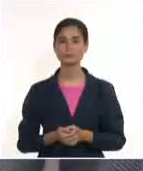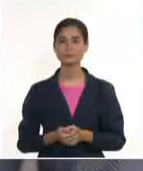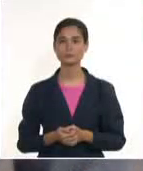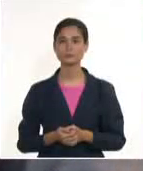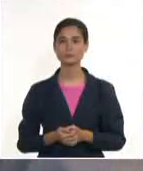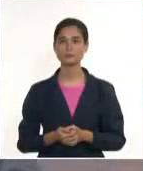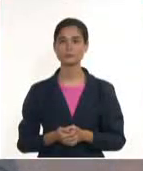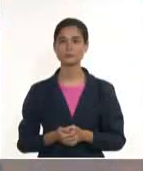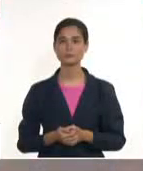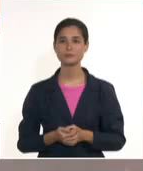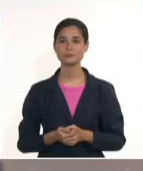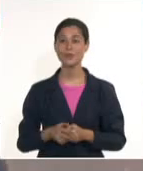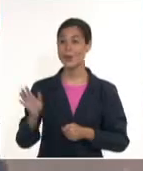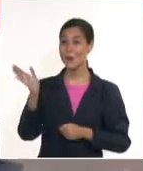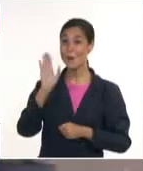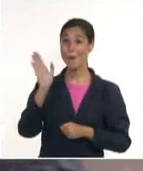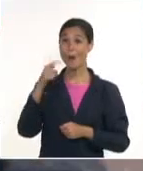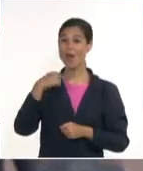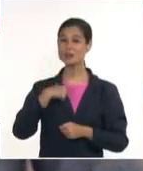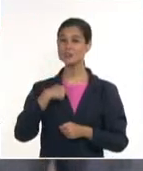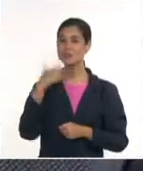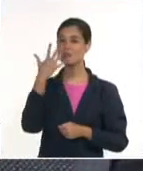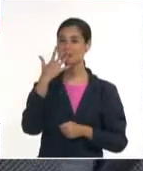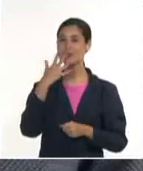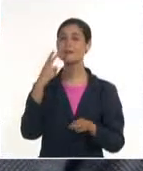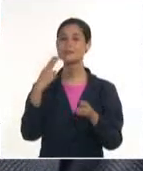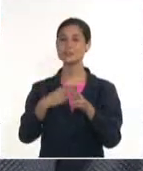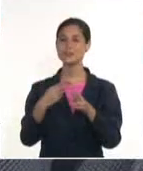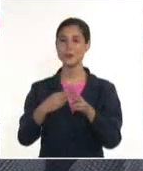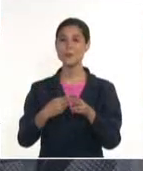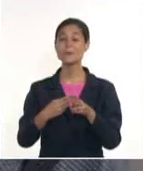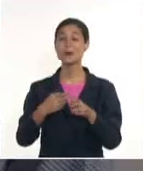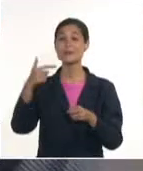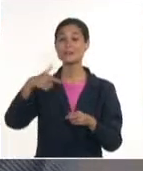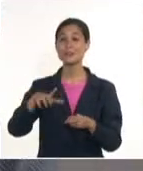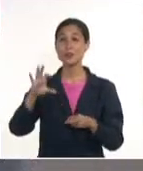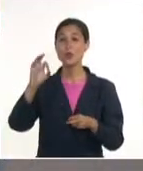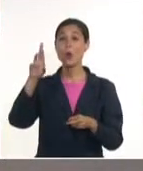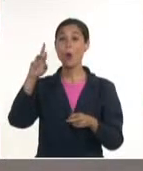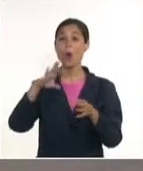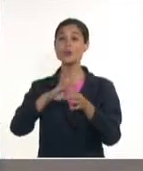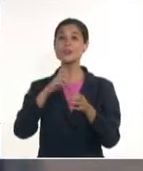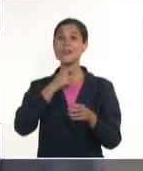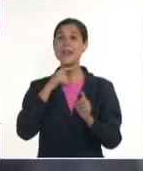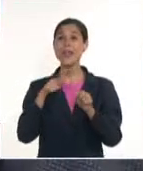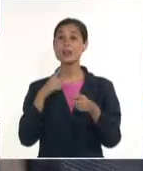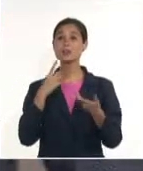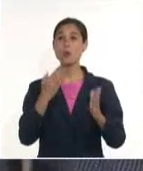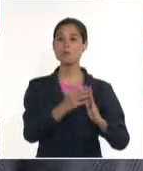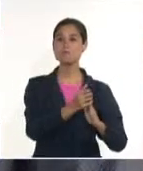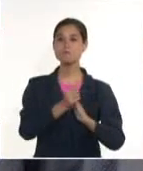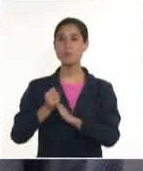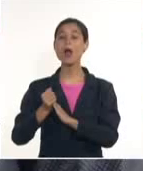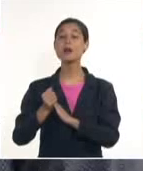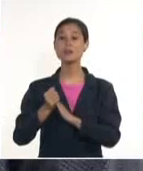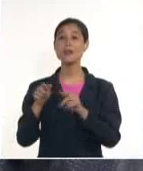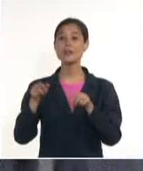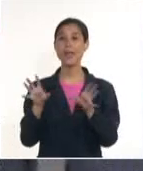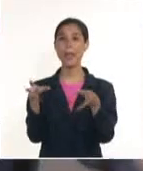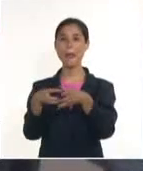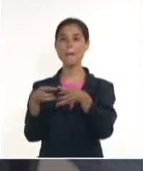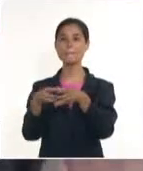Hola, soy Jorge Antonio Fernández, soy tecladista y compositor. Actualmente soy director de la banda de rock progresivo Histeresis. También estoy trabajando en